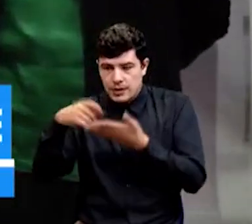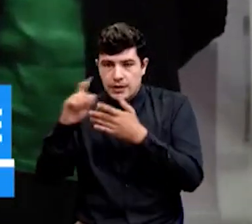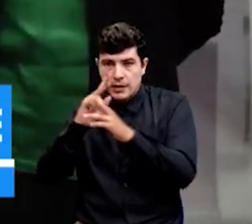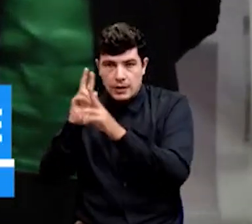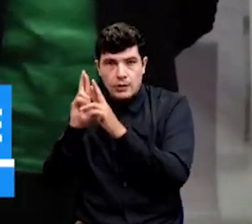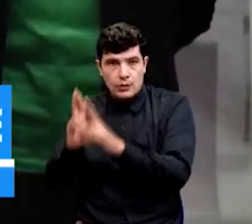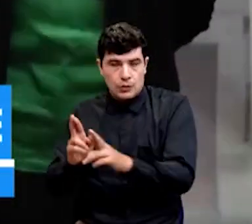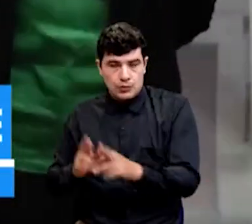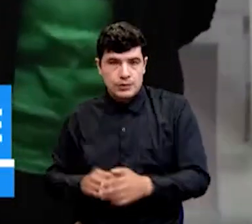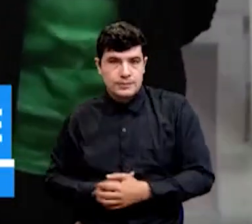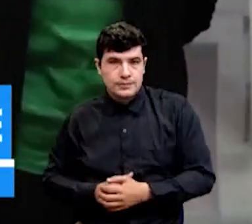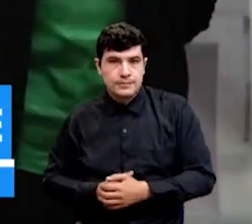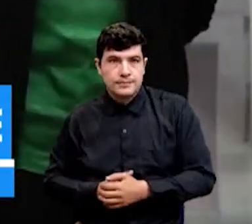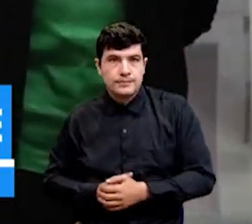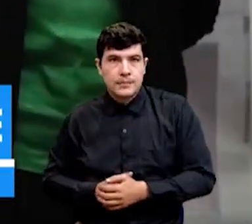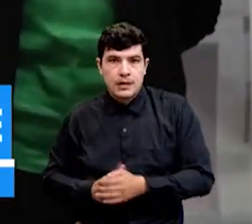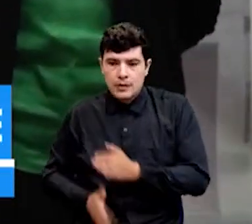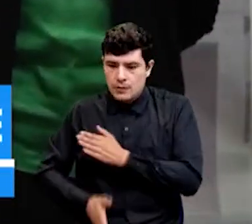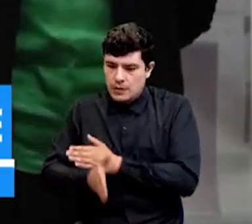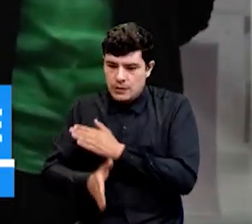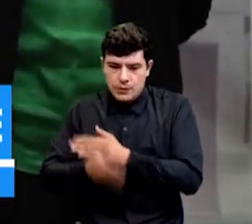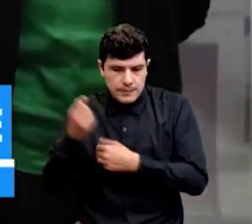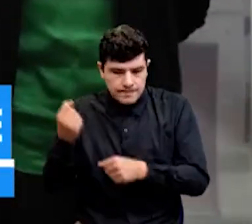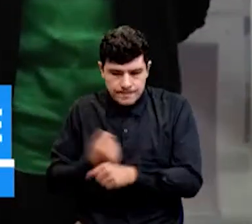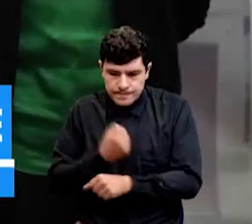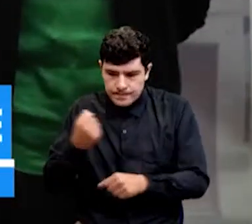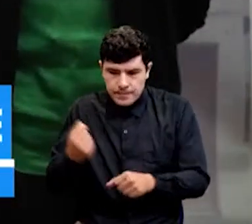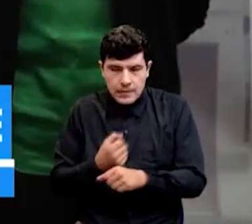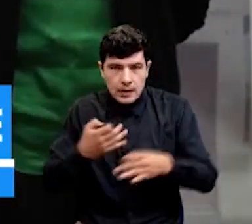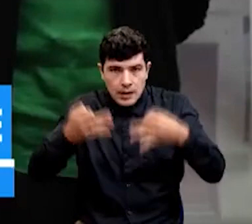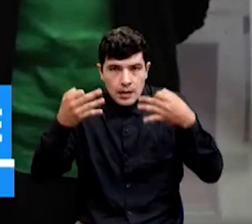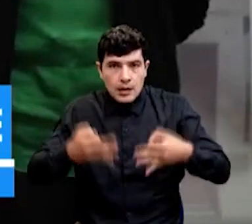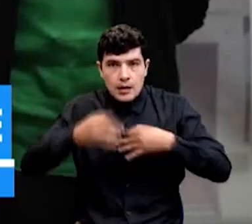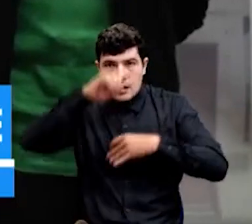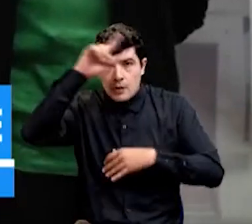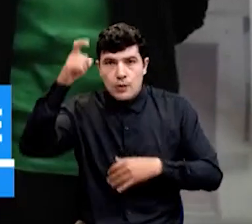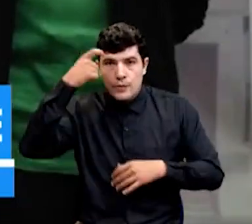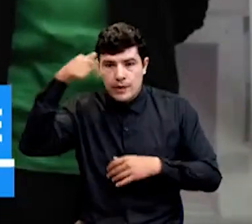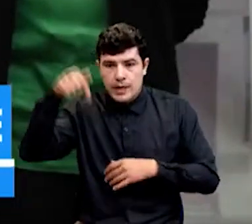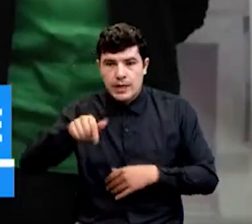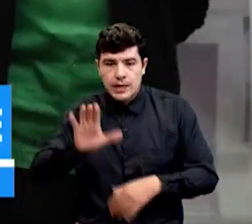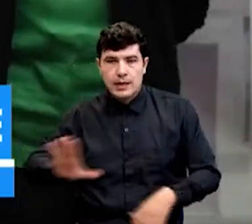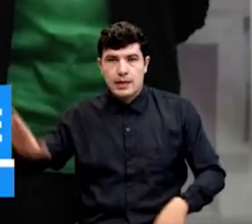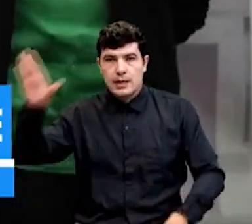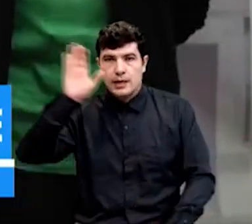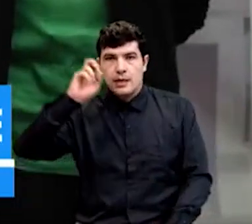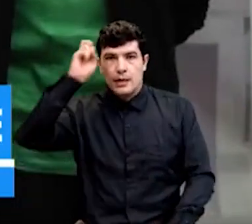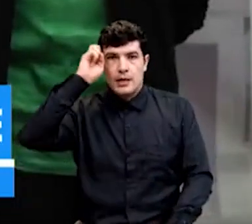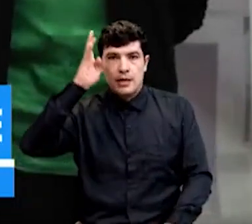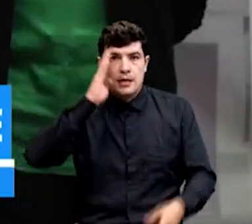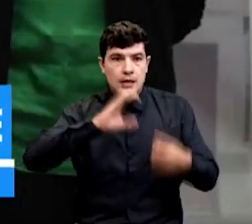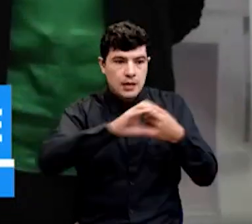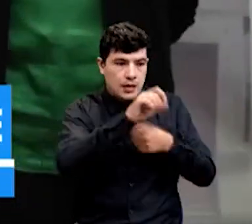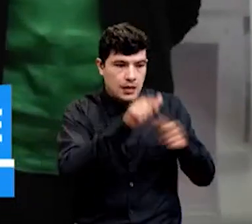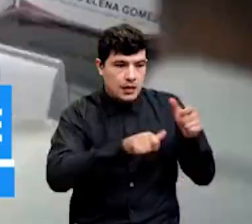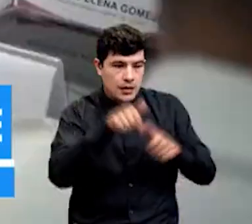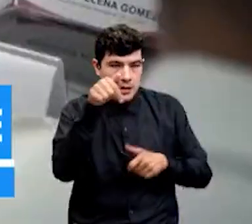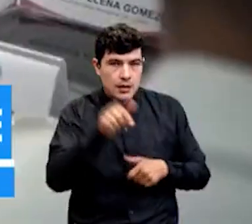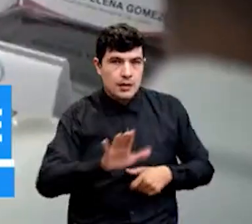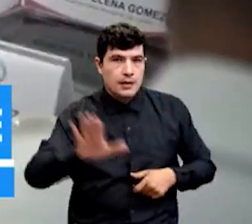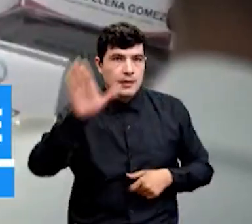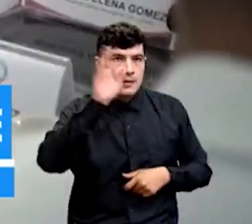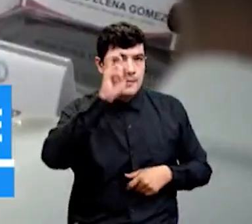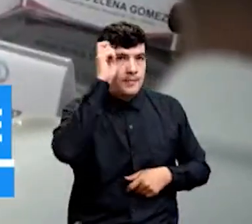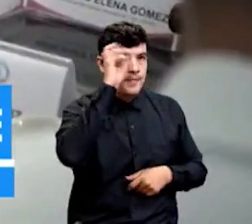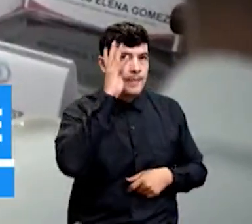manifiesta, insisto, no hemos parado para poderle cumplir al gobierno del Norte de Santander, a los ciudadanos del Norte de Santander. Por